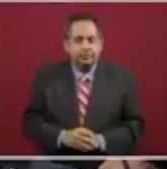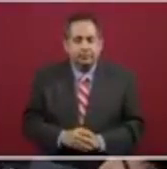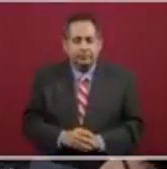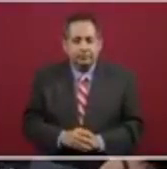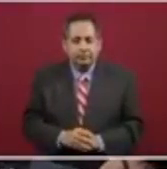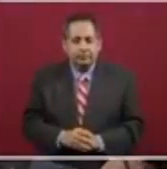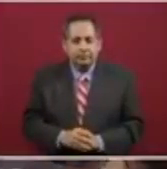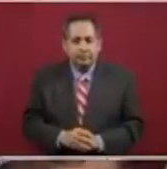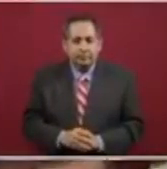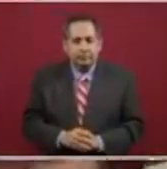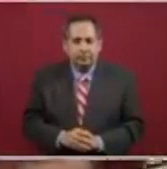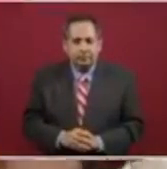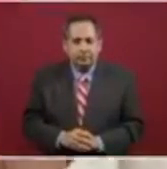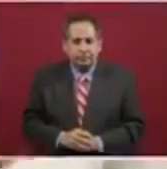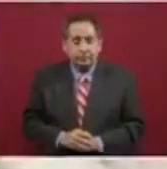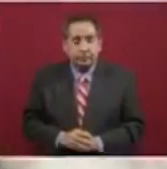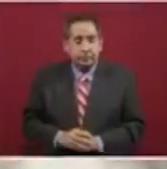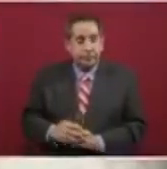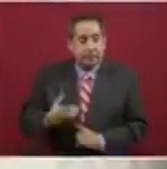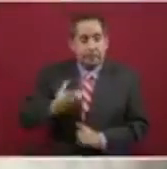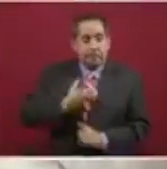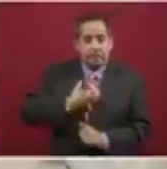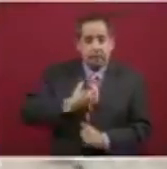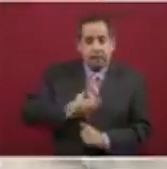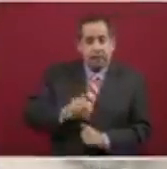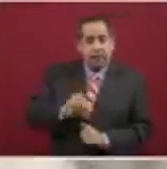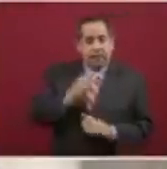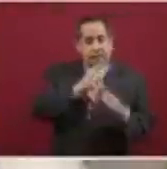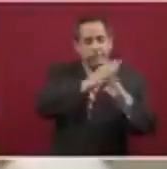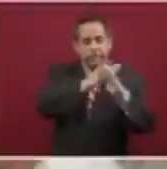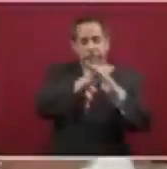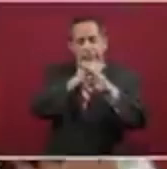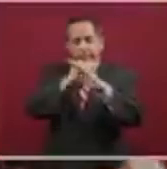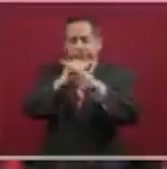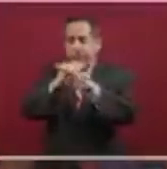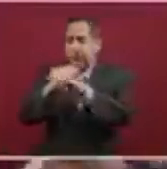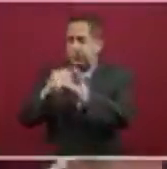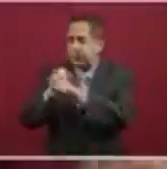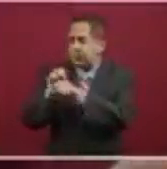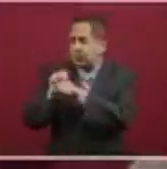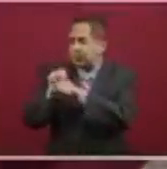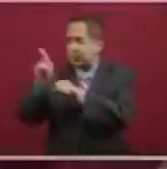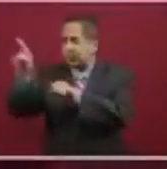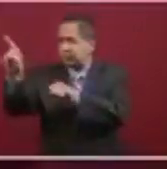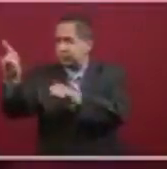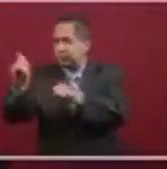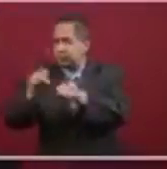Volaron cuatro palomas por toditas las